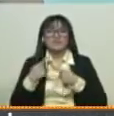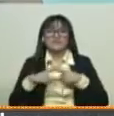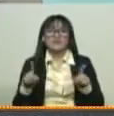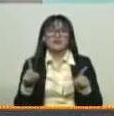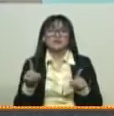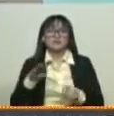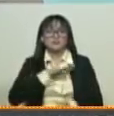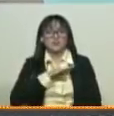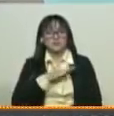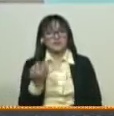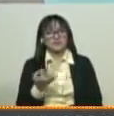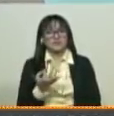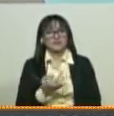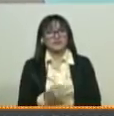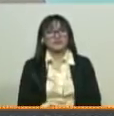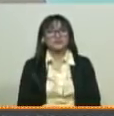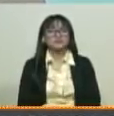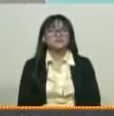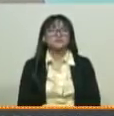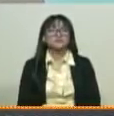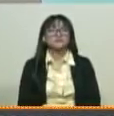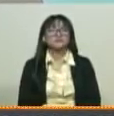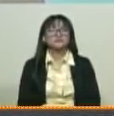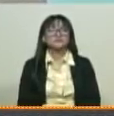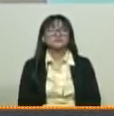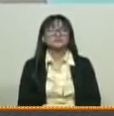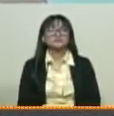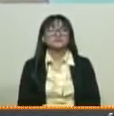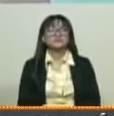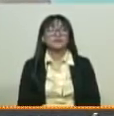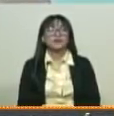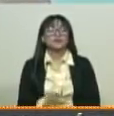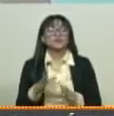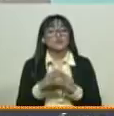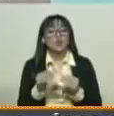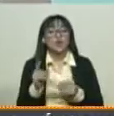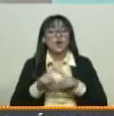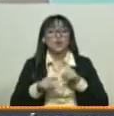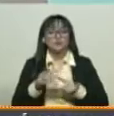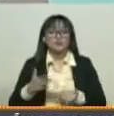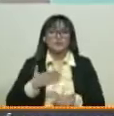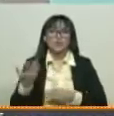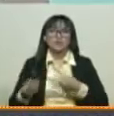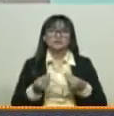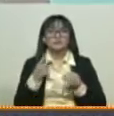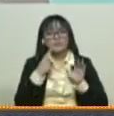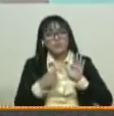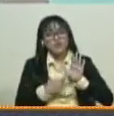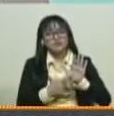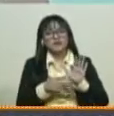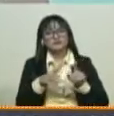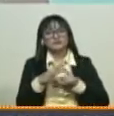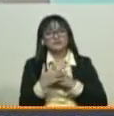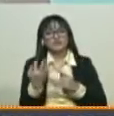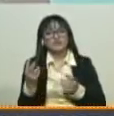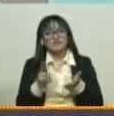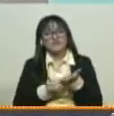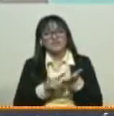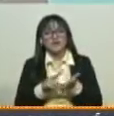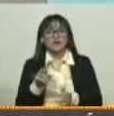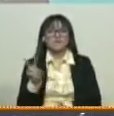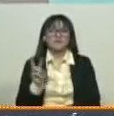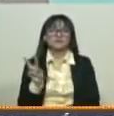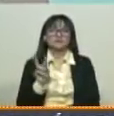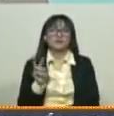a la propia realidad. Así que todo lo que se puede hacer para mostrar nuestra verdad, para